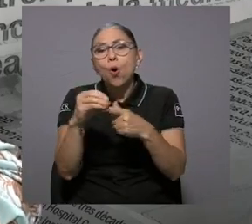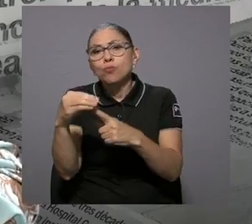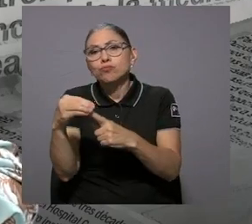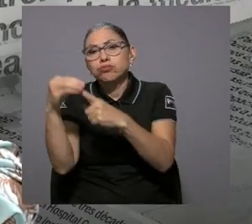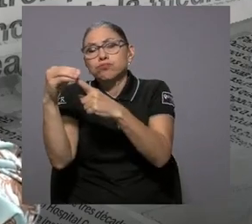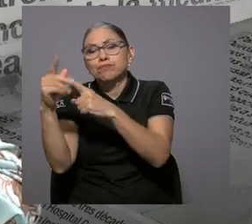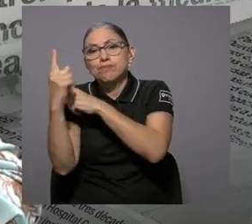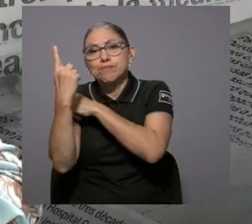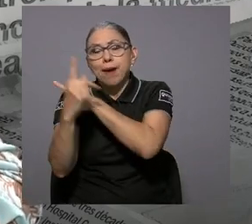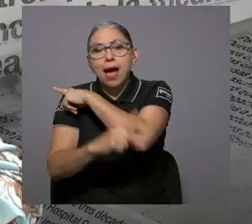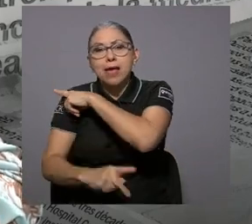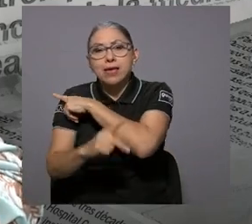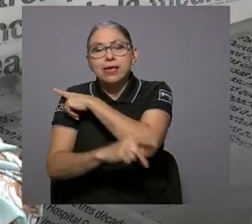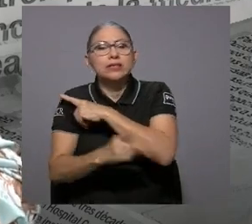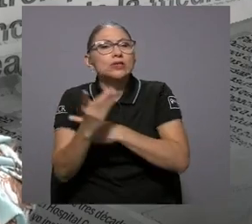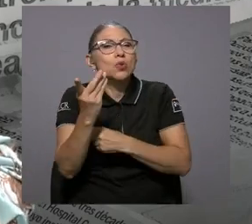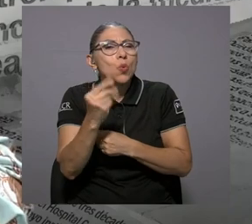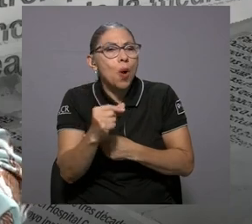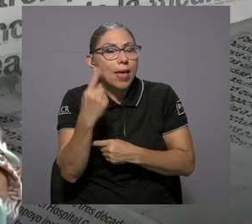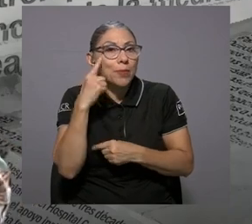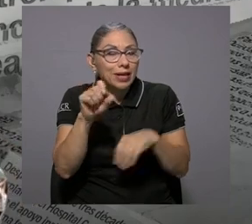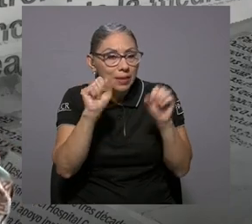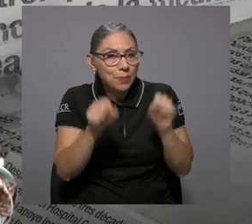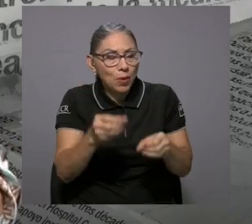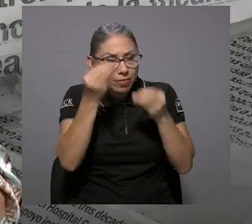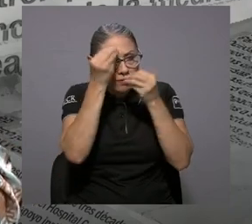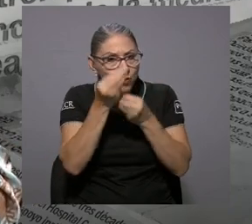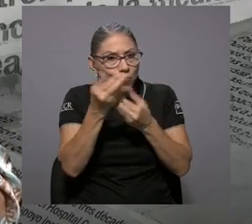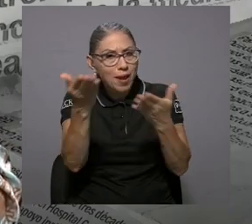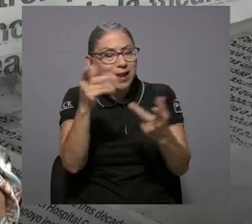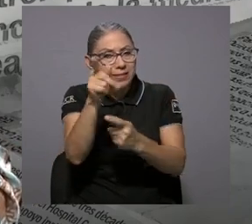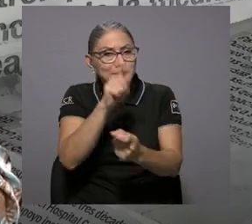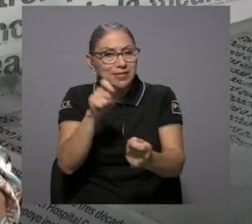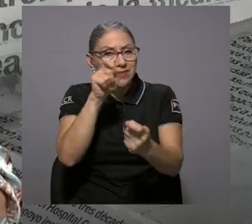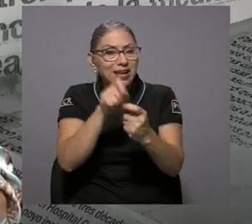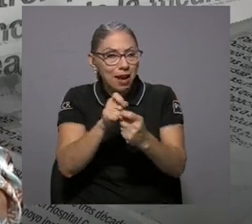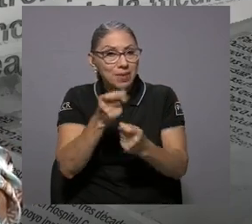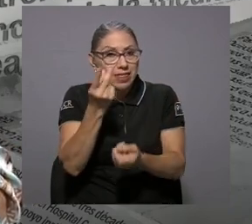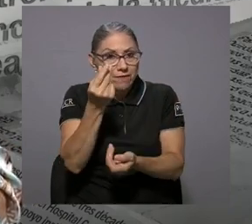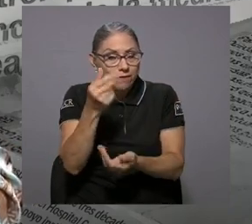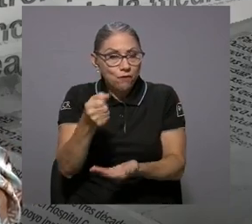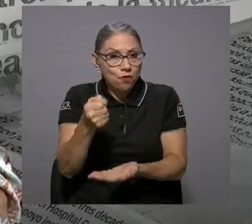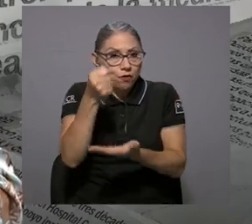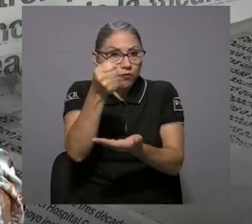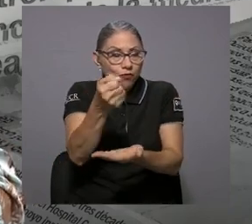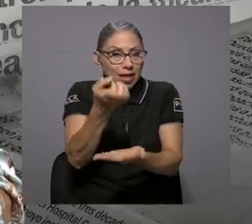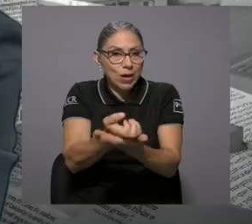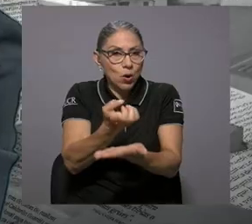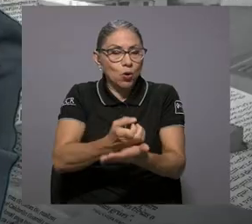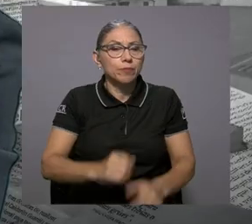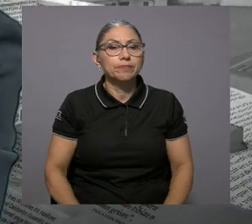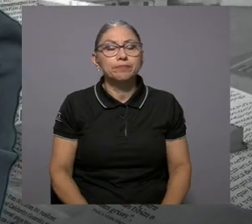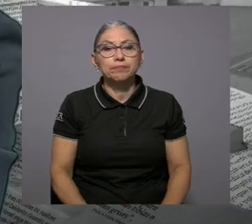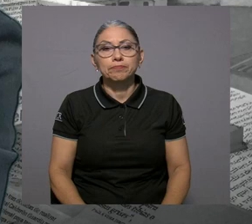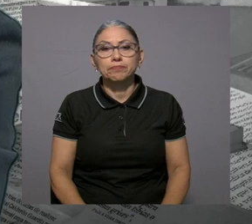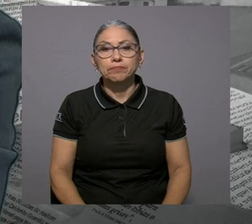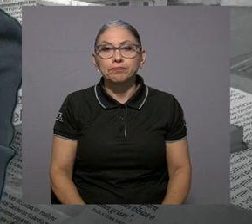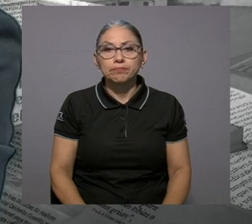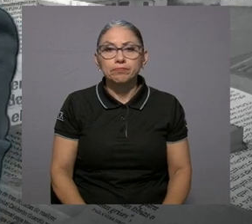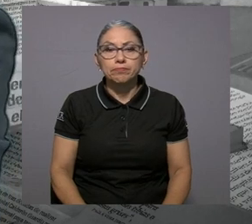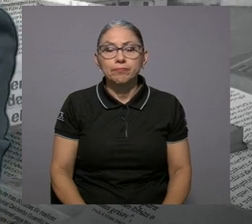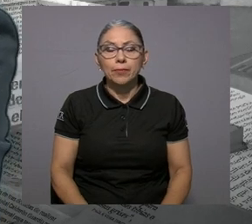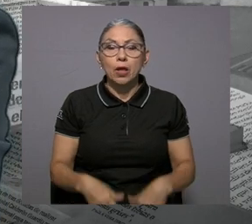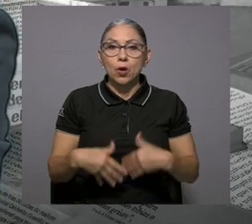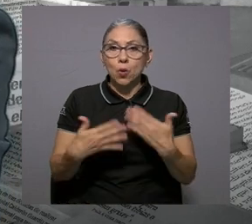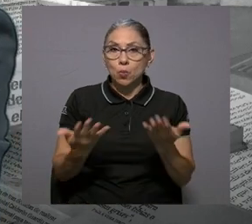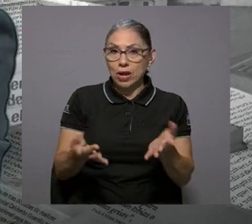que nos pueda informar sobre específicamente los fondos, los recursos económicos? Sí. Bueno,